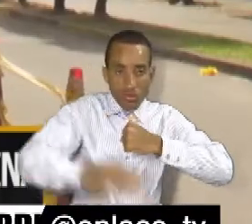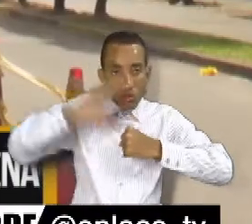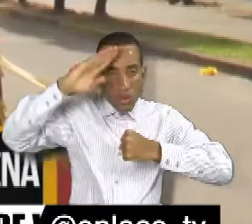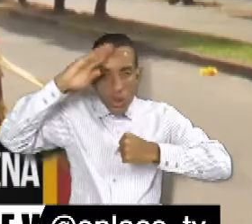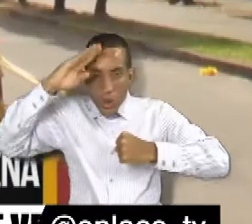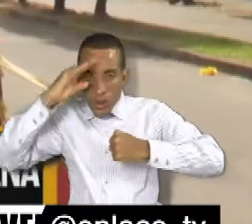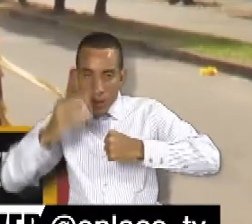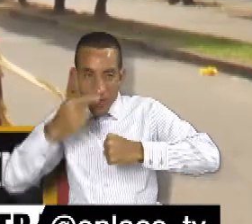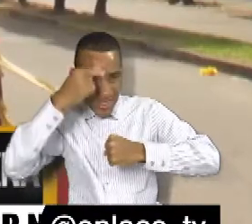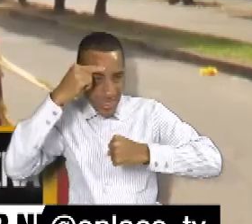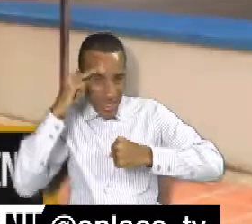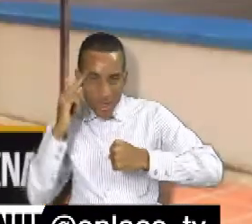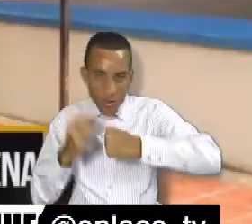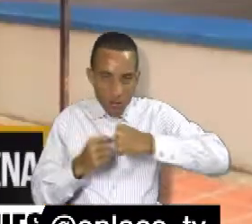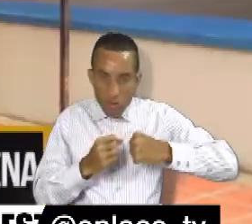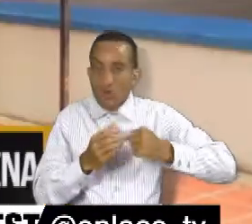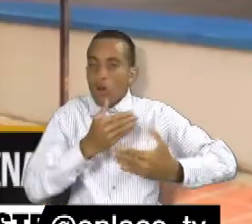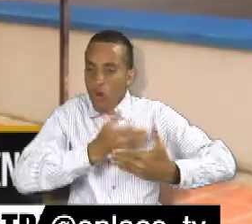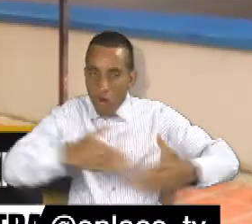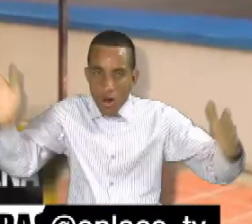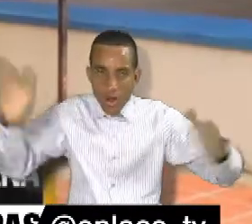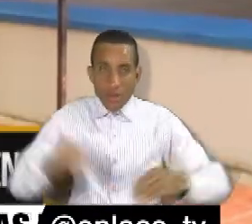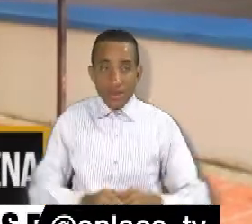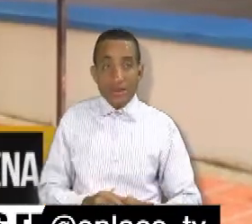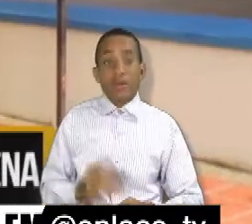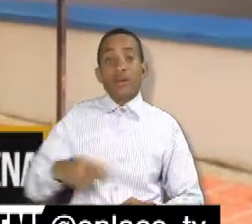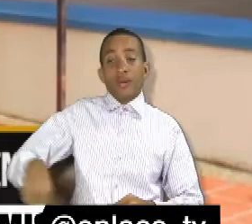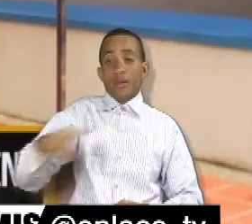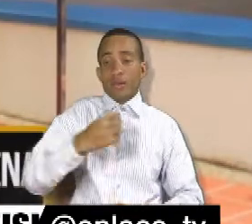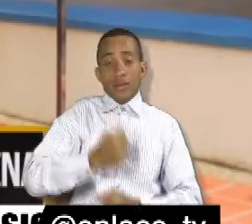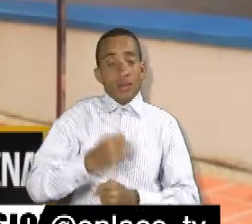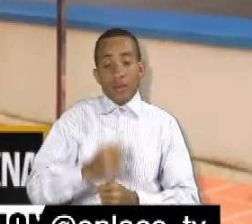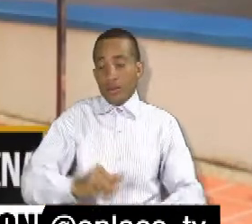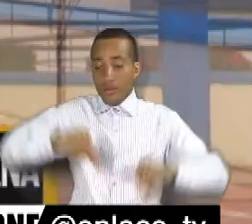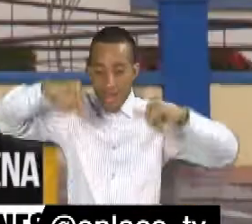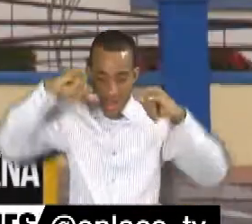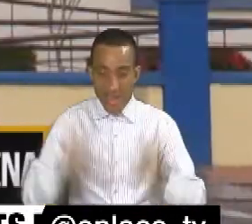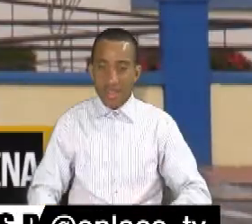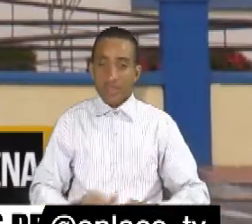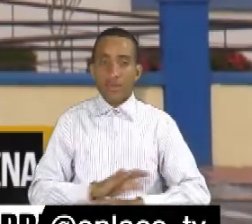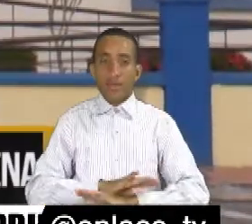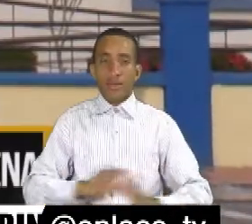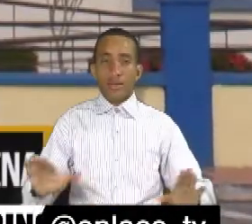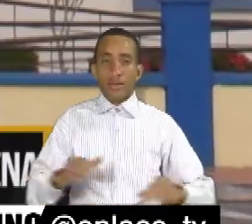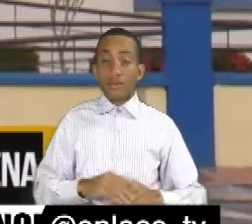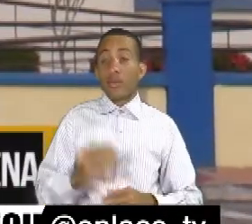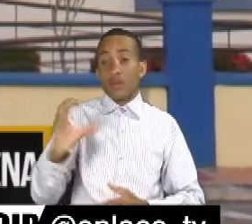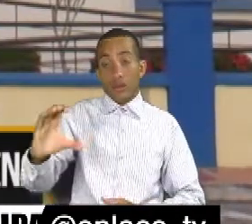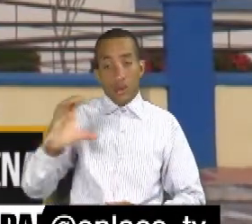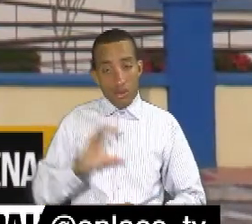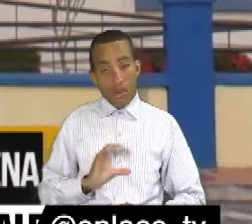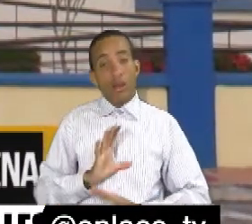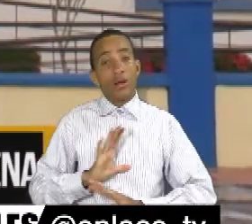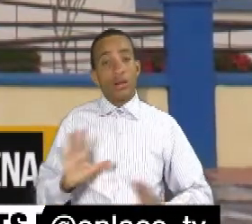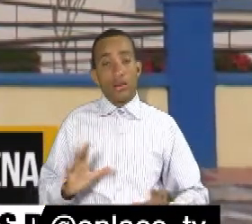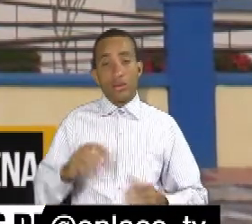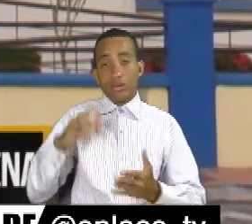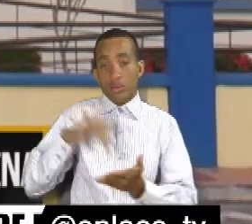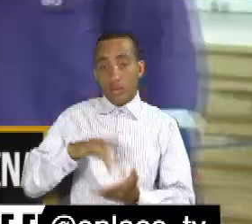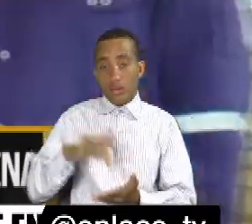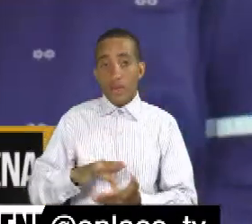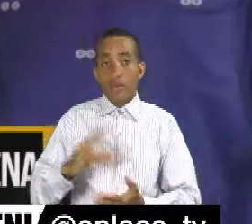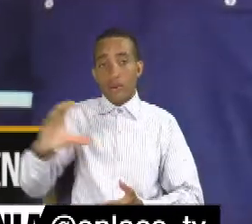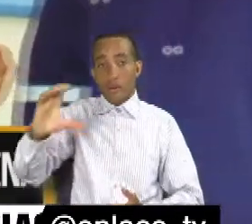de los funcionarios de la corporación, estos trabajadores aseguran que no cesarán en su empeño hasta tanto no se les consigne lo adeudado por Navelena.